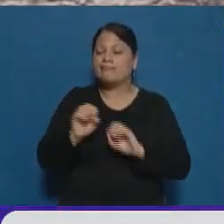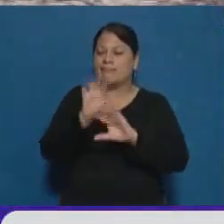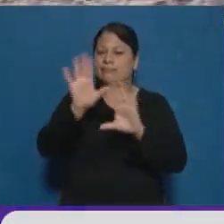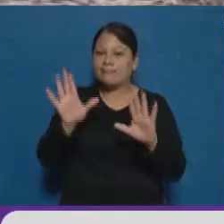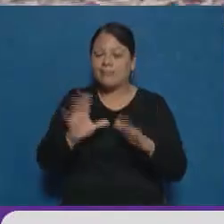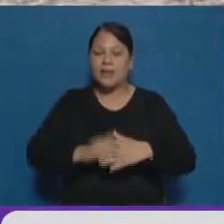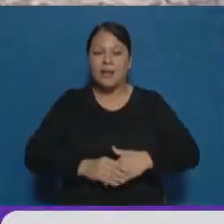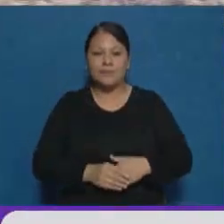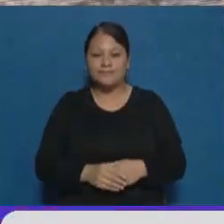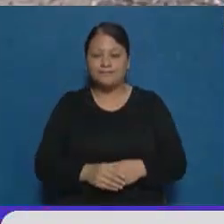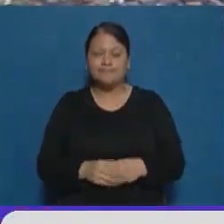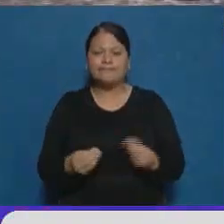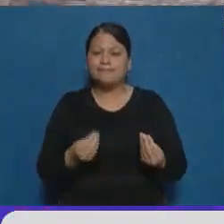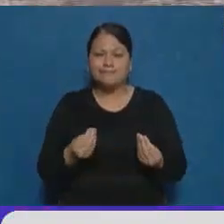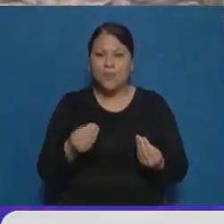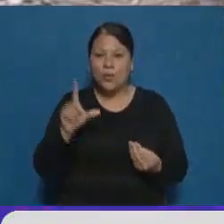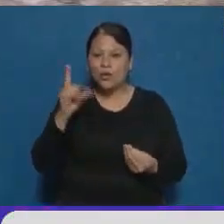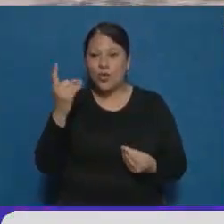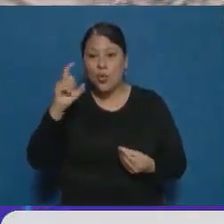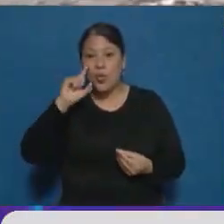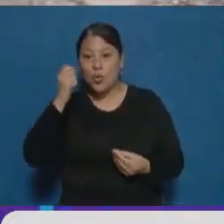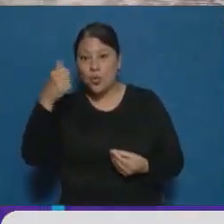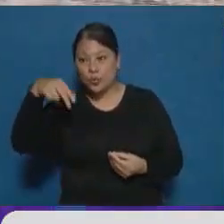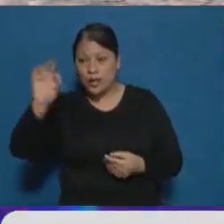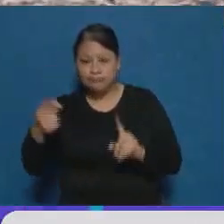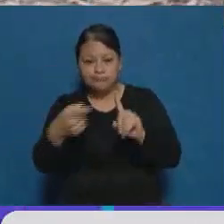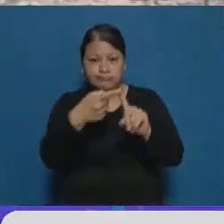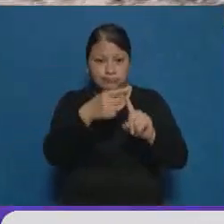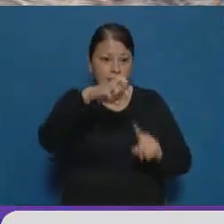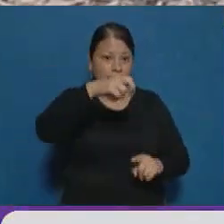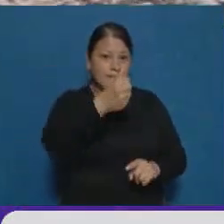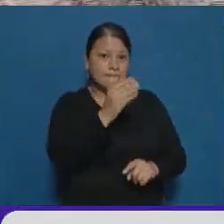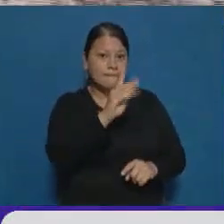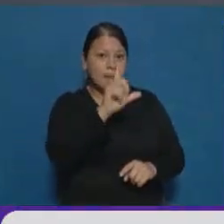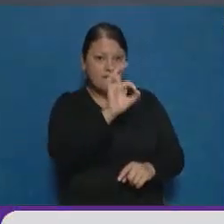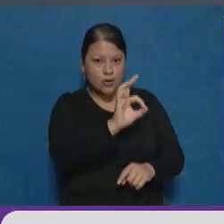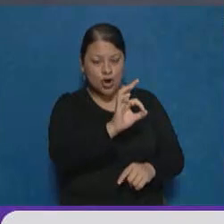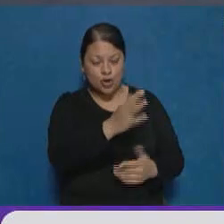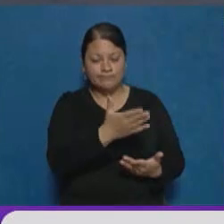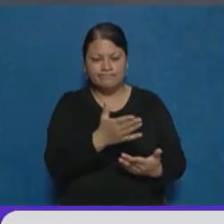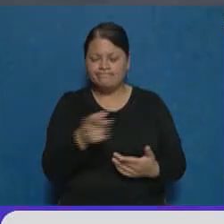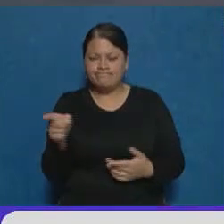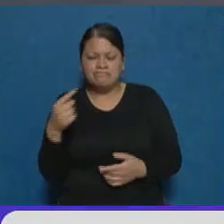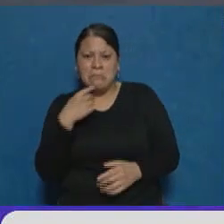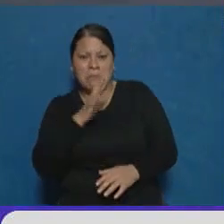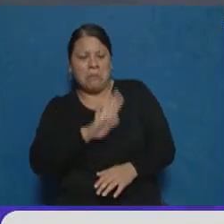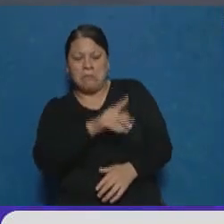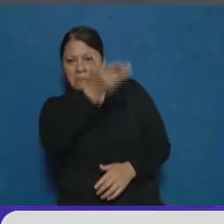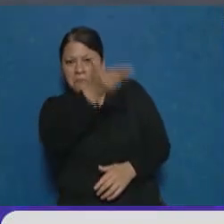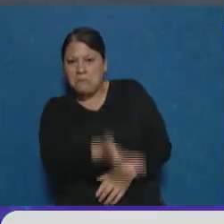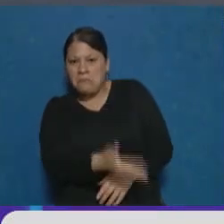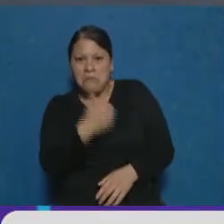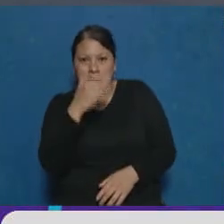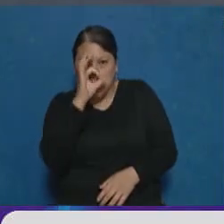cuando Luciano contacta a Pablo a través de un amigo, obviamente sin sospechar jamás lo que